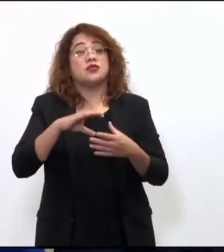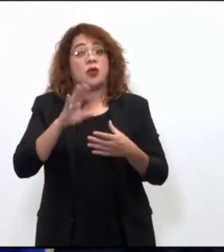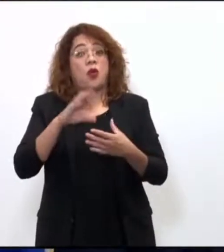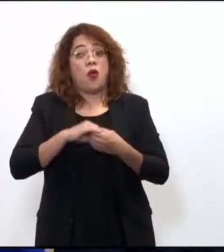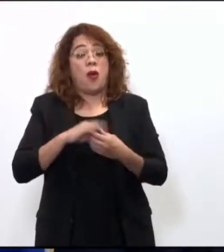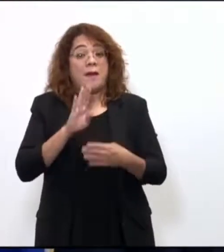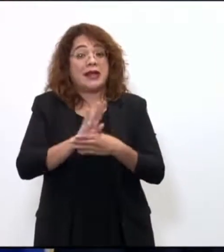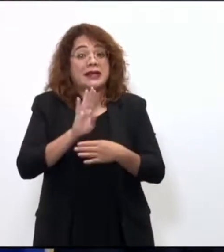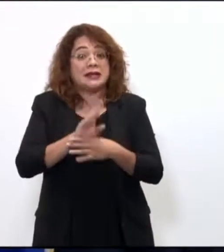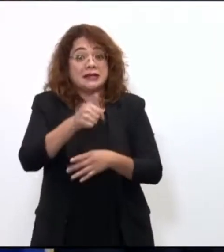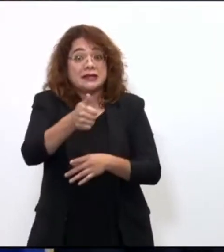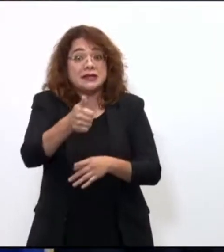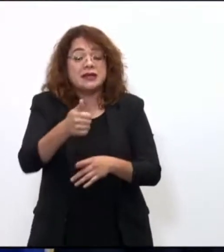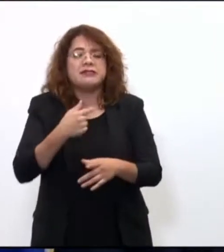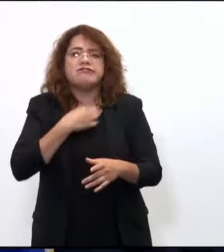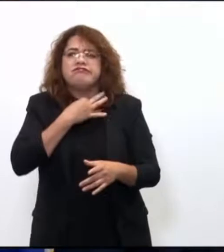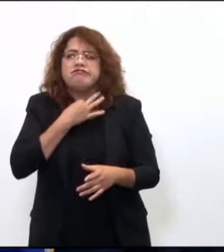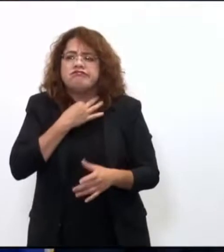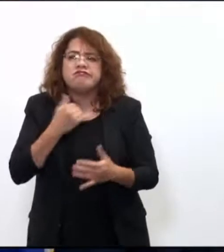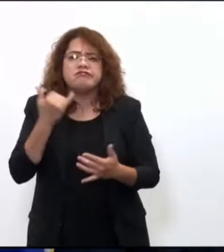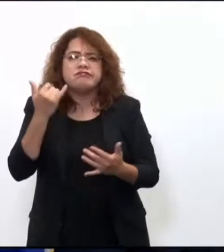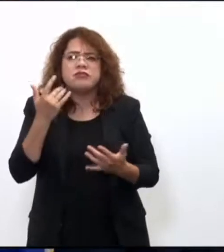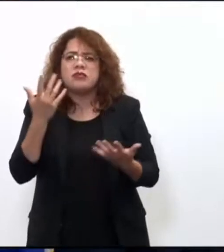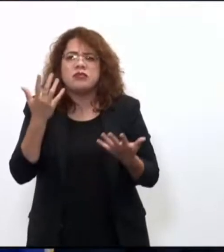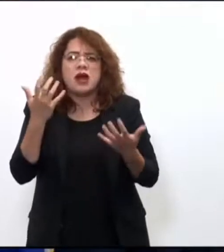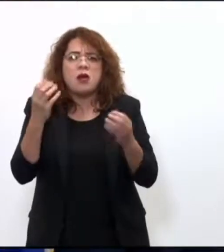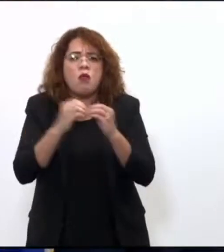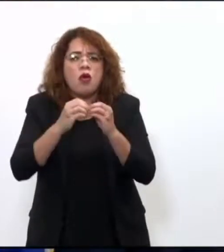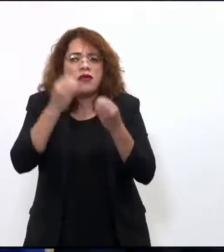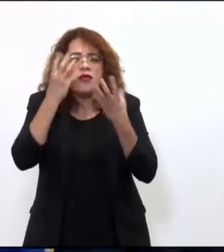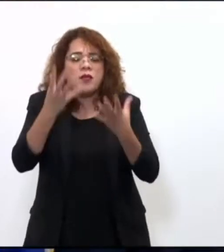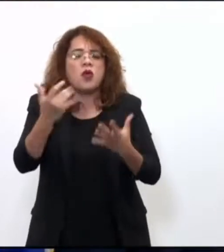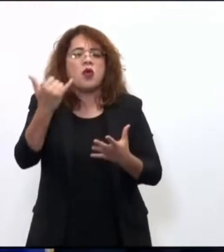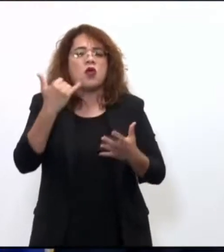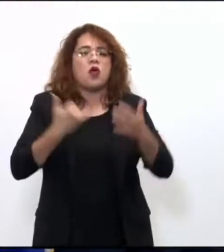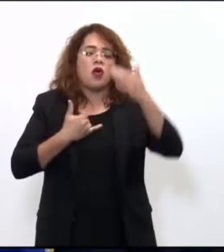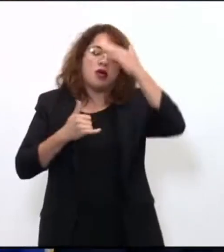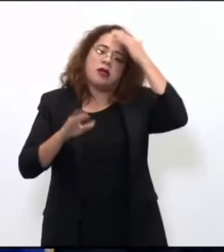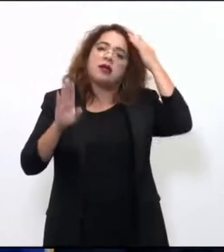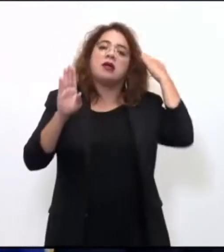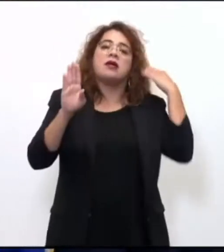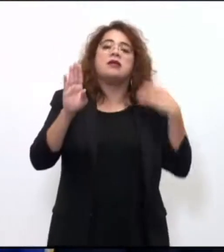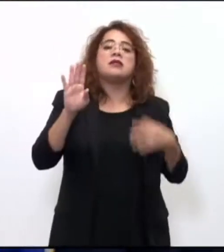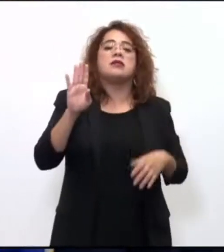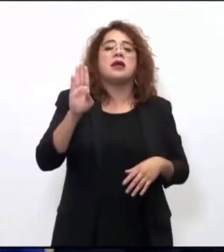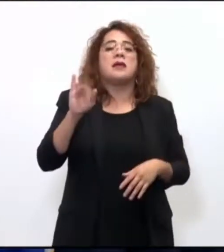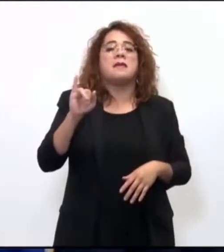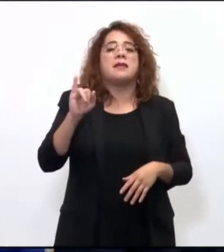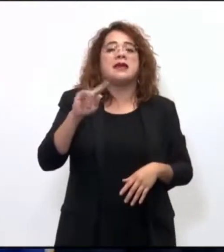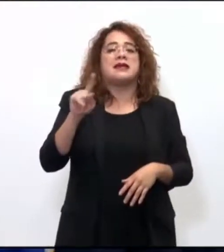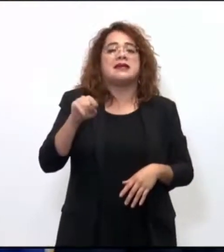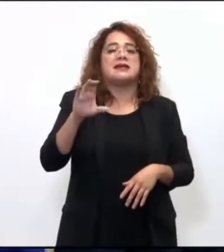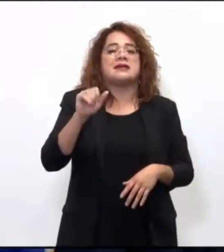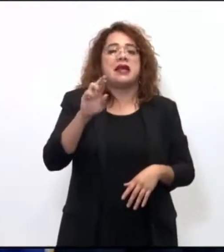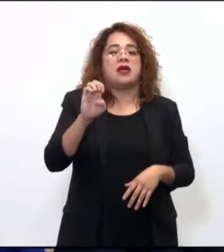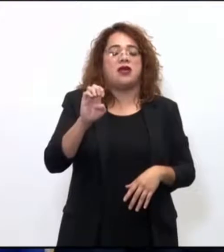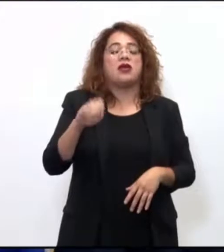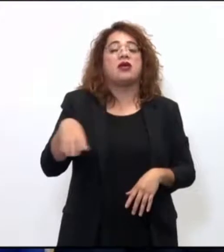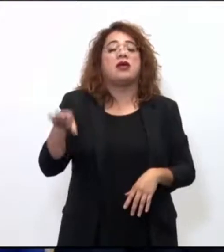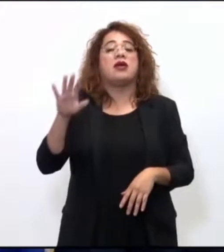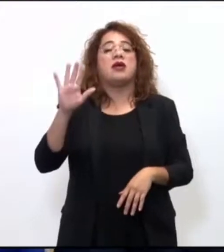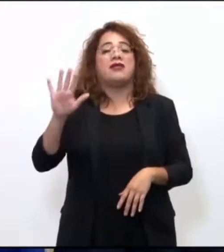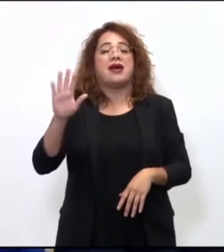tienen preguntas pueden llamarnos a la línea directa BizCare de la ciudad al